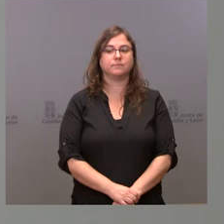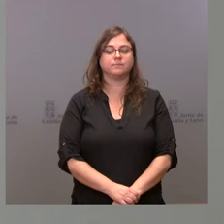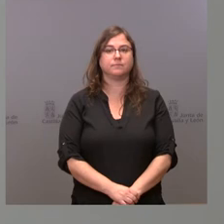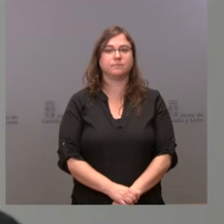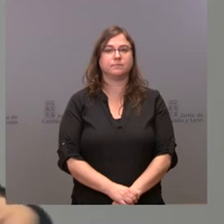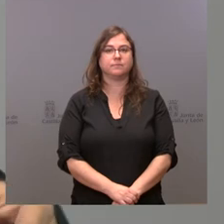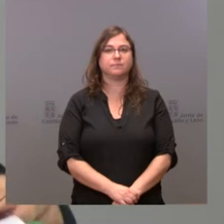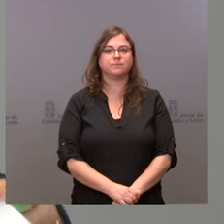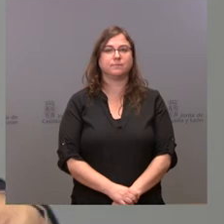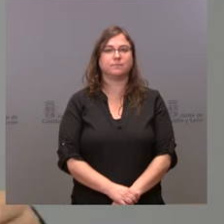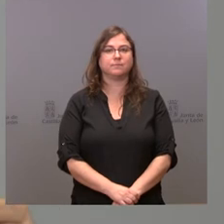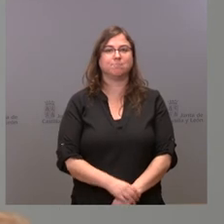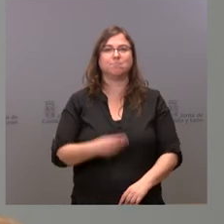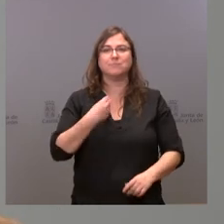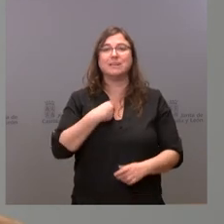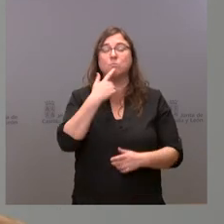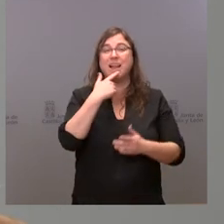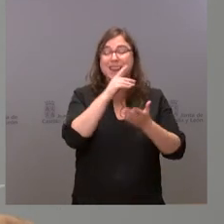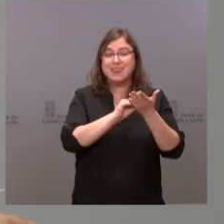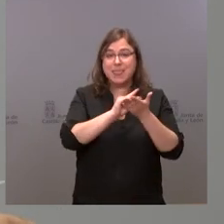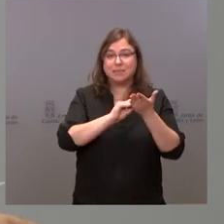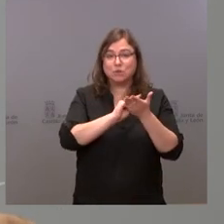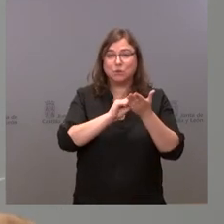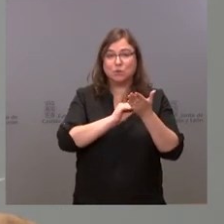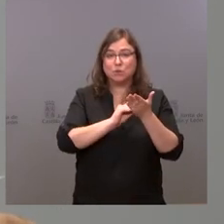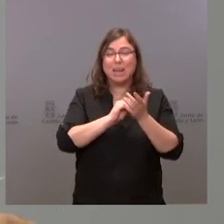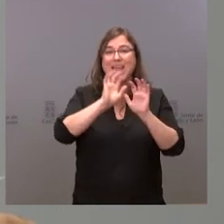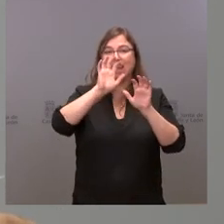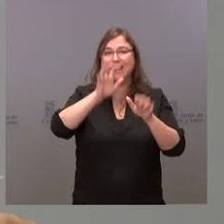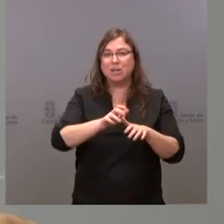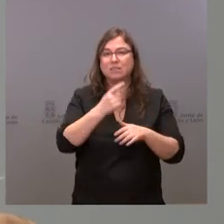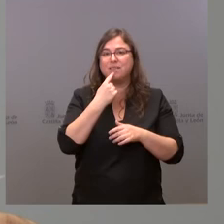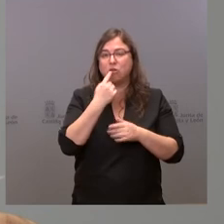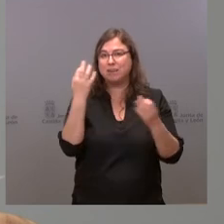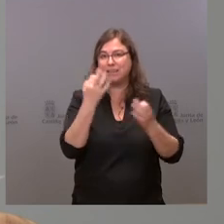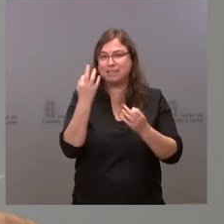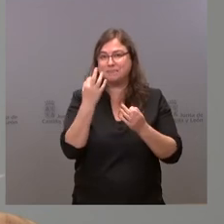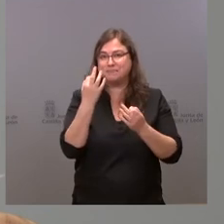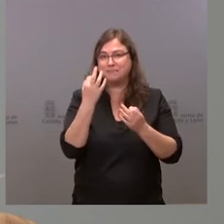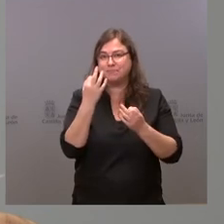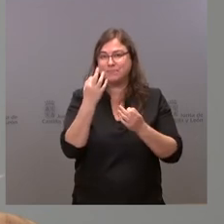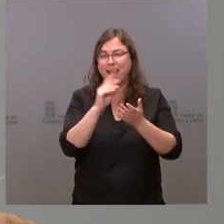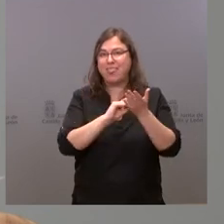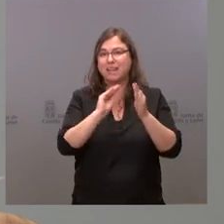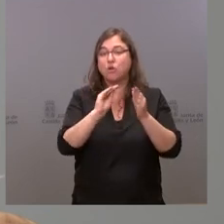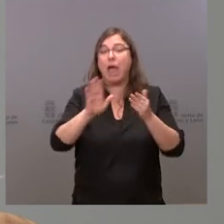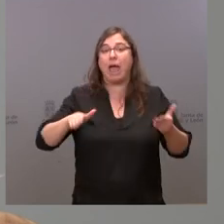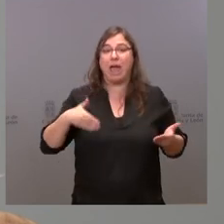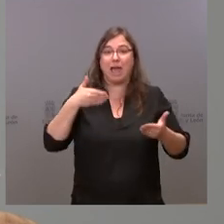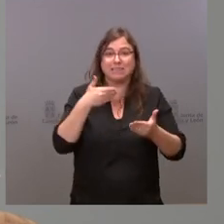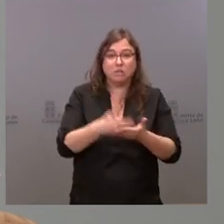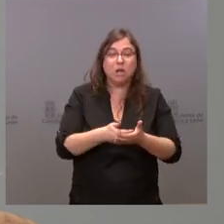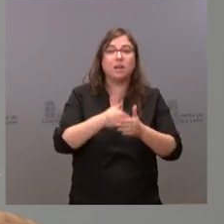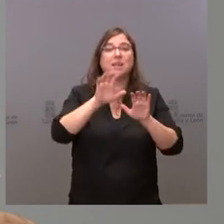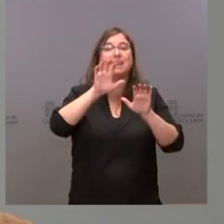por eso 2009 no lo que sí que te puedo dar de los otros que tengo de león es que hasta el momento el león